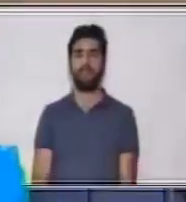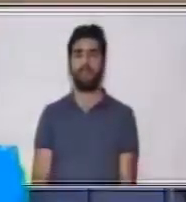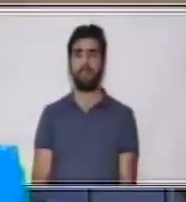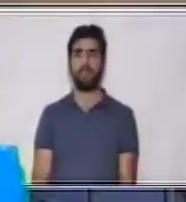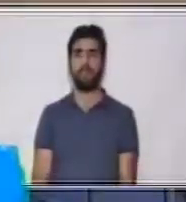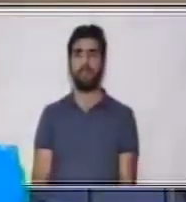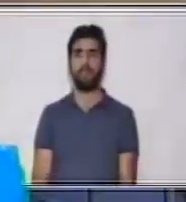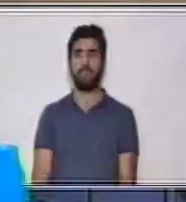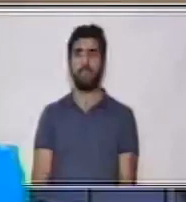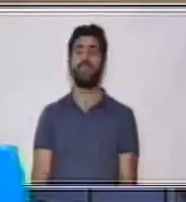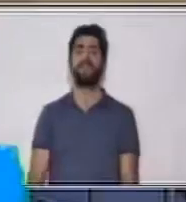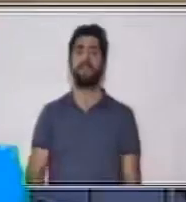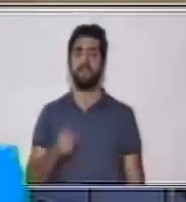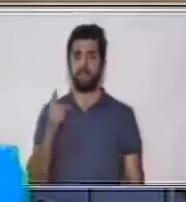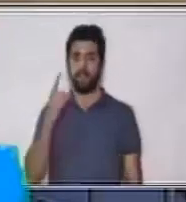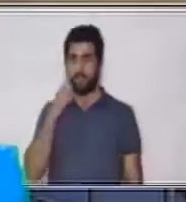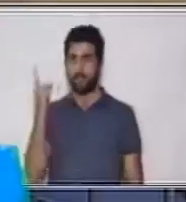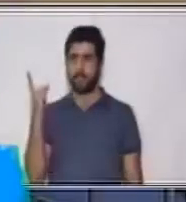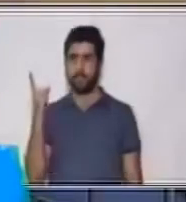Panadería,